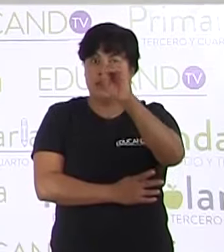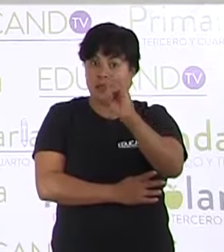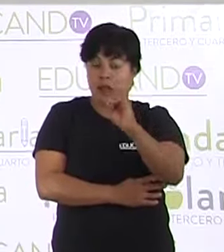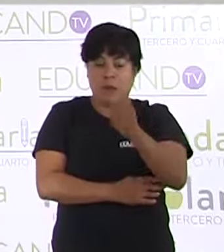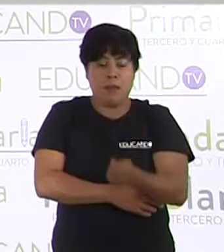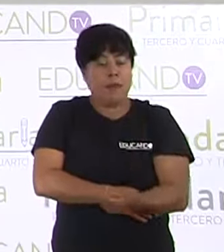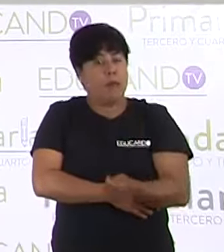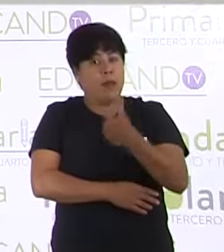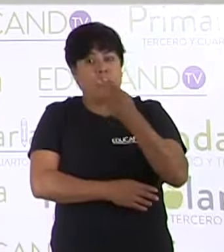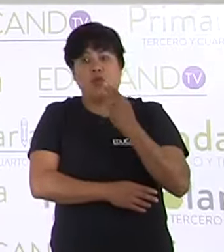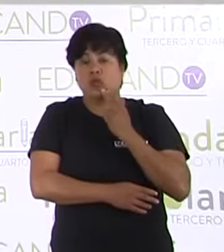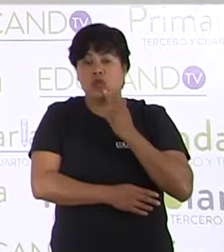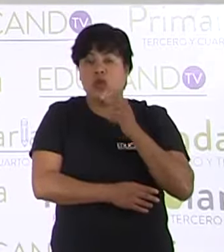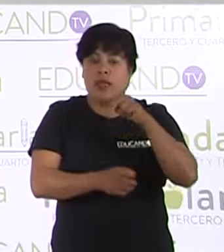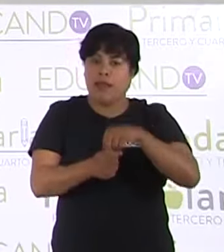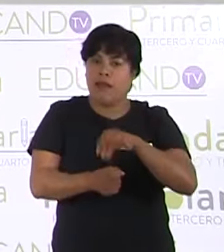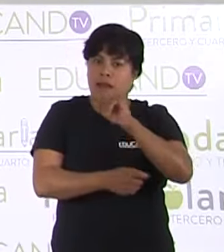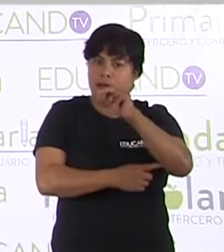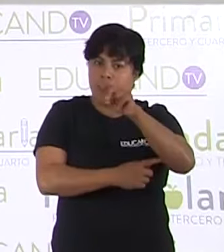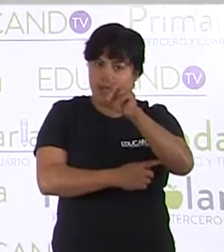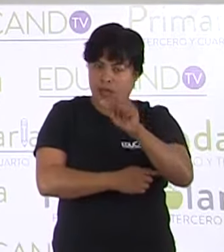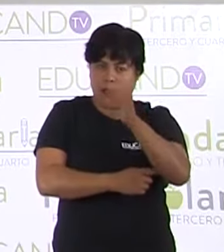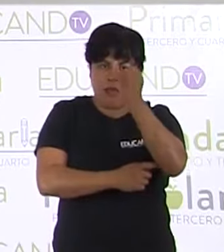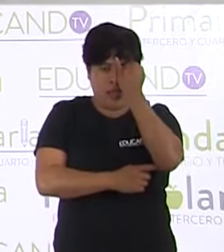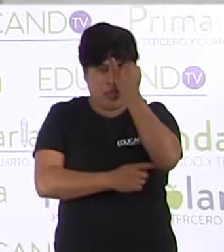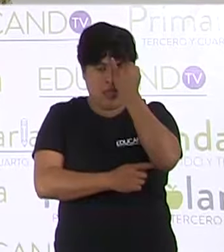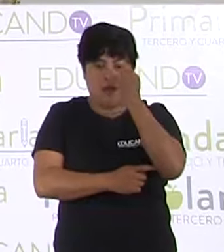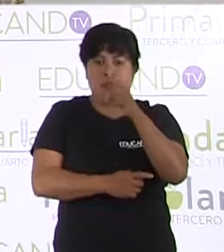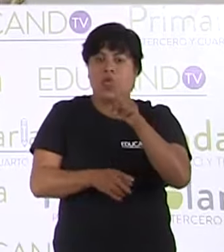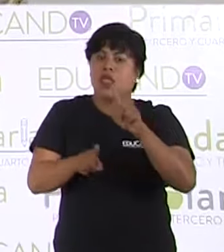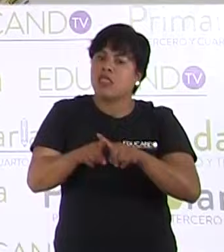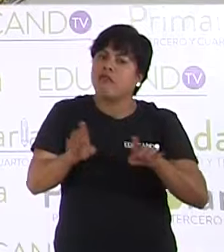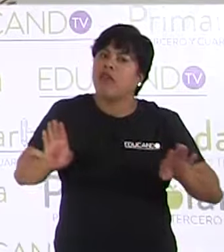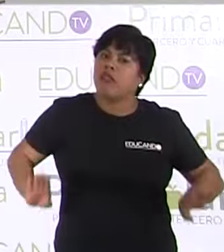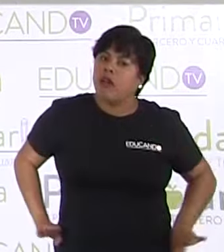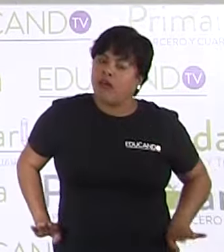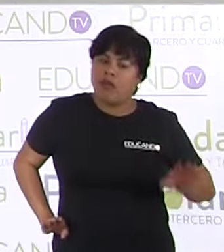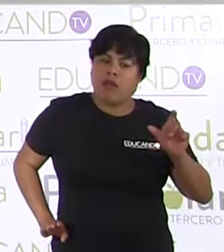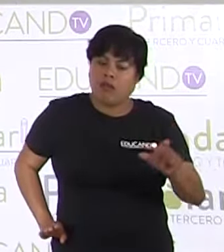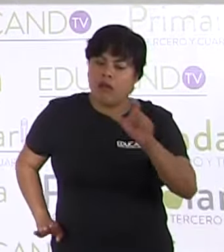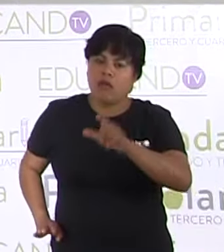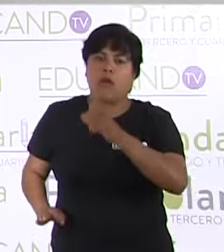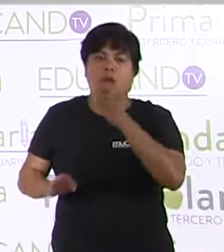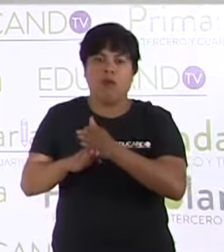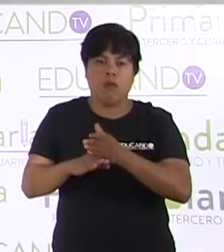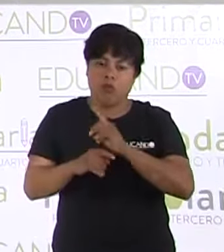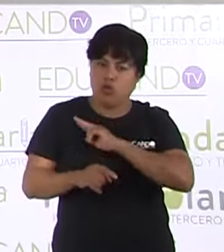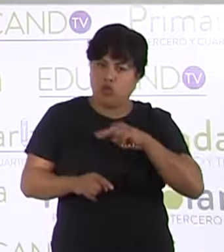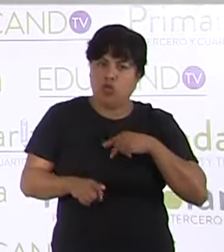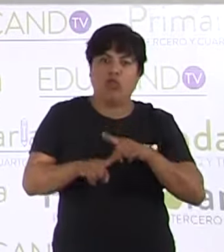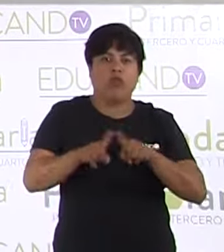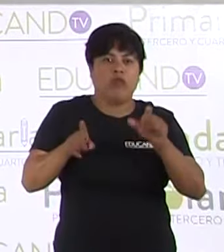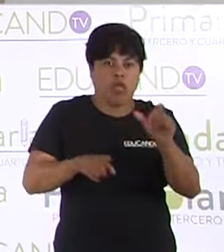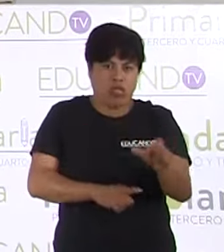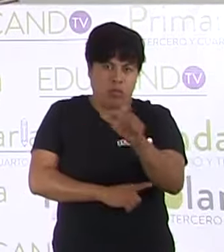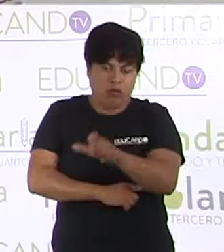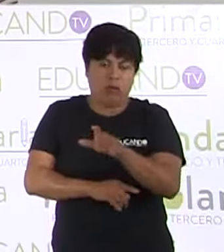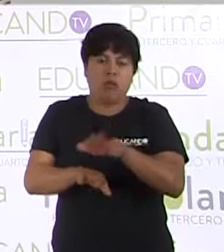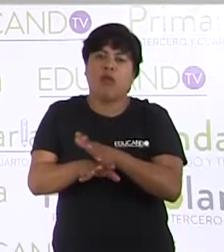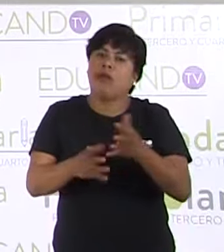primera vez que se utilizó fue en la India no con las características ni con el uso que hoy le damos porque este también fue